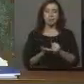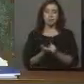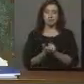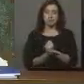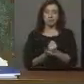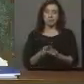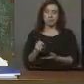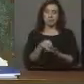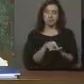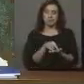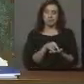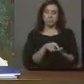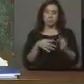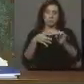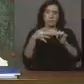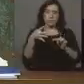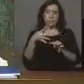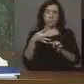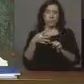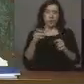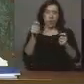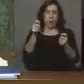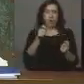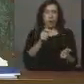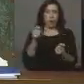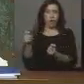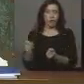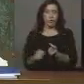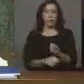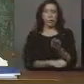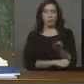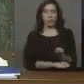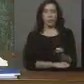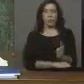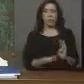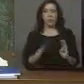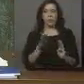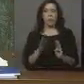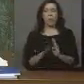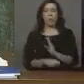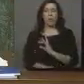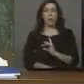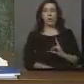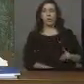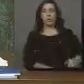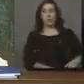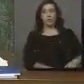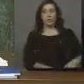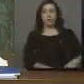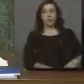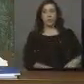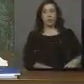cada uno de los oficios por usted solicitados con la adhesión de los parlamentarios que están